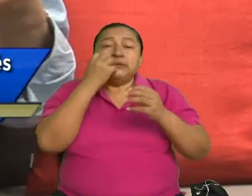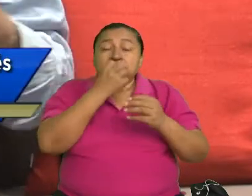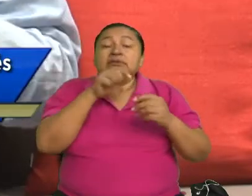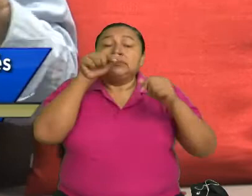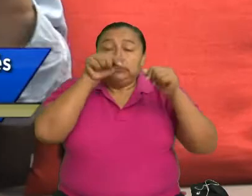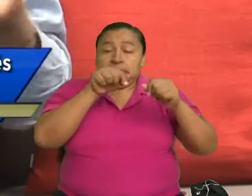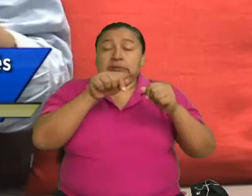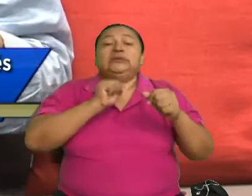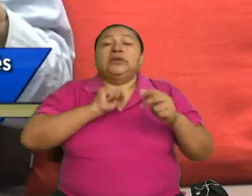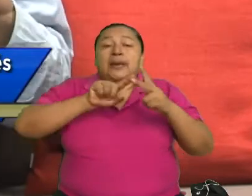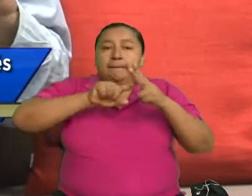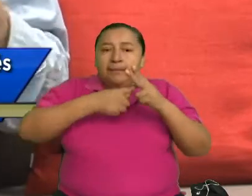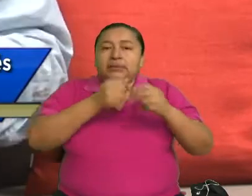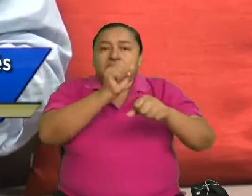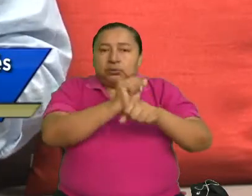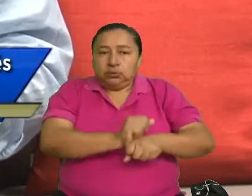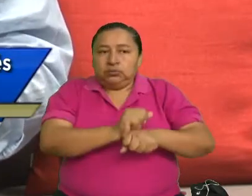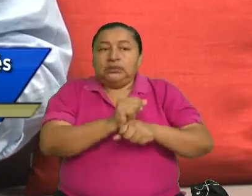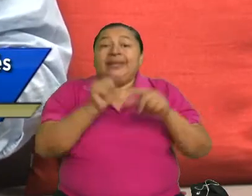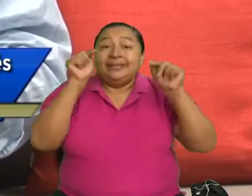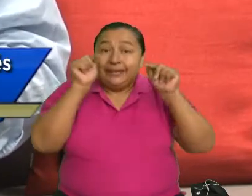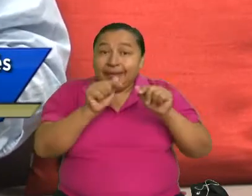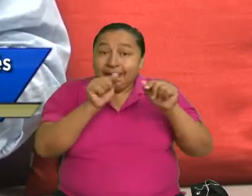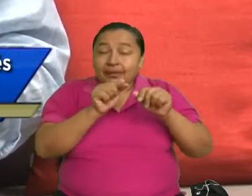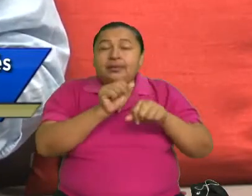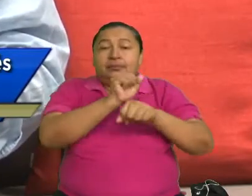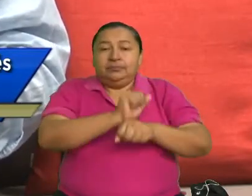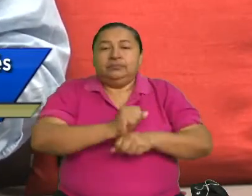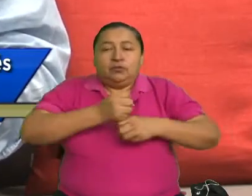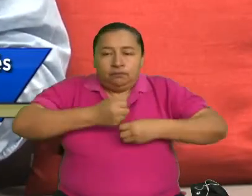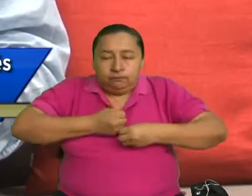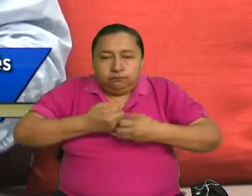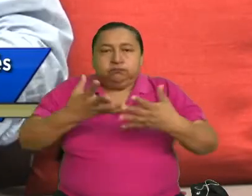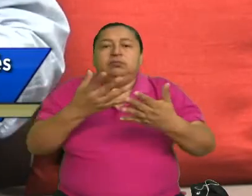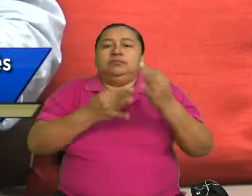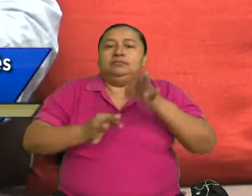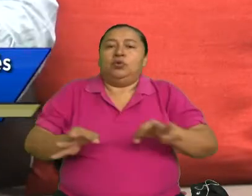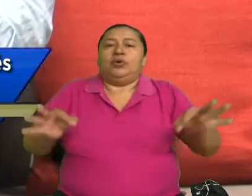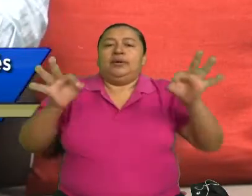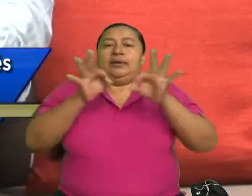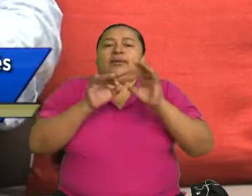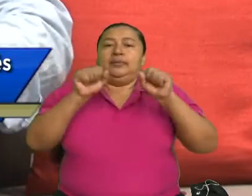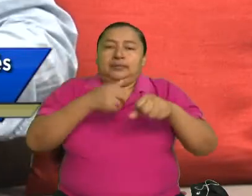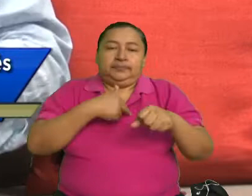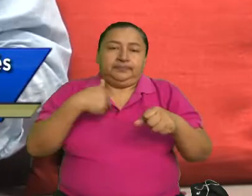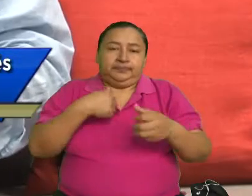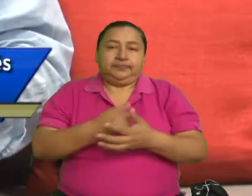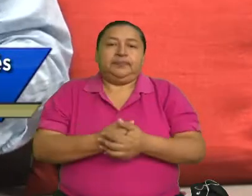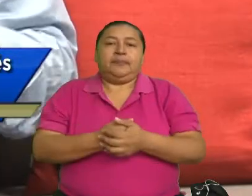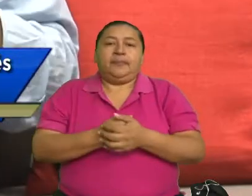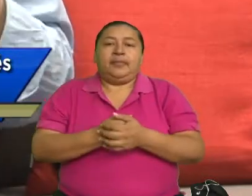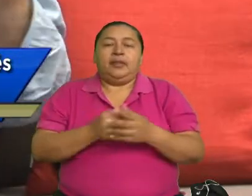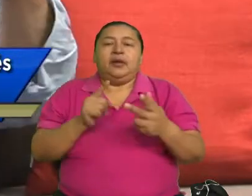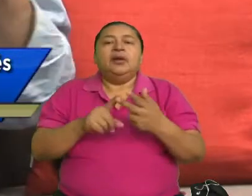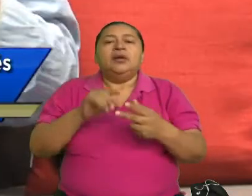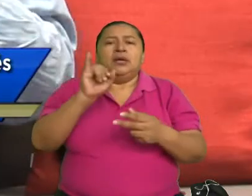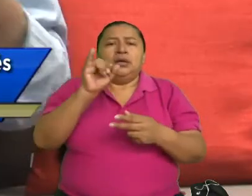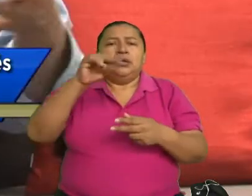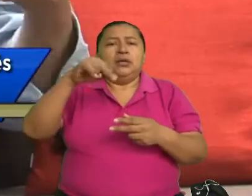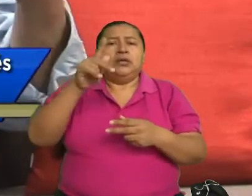de allí, la tradición ha tomado fuerza. Eso es importante. El INTUR ha hecho